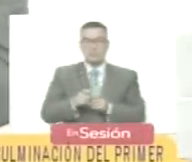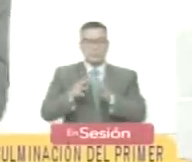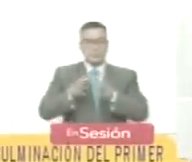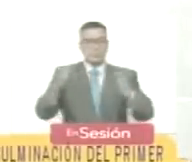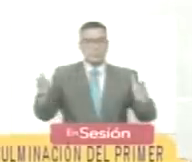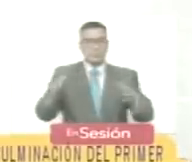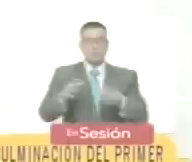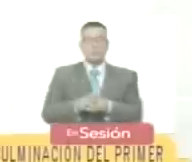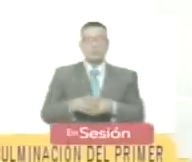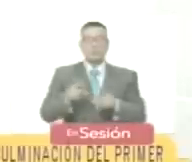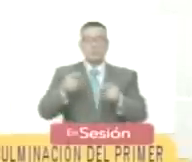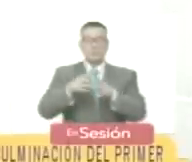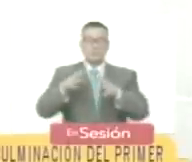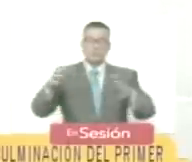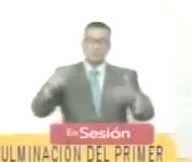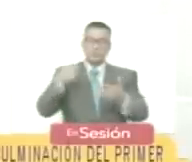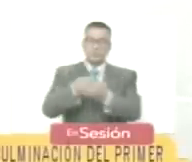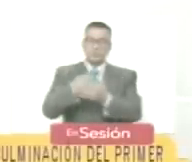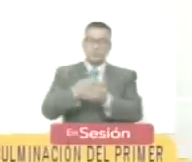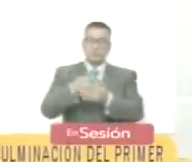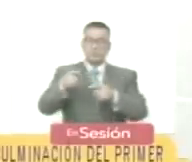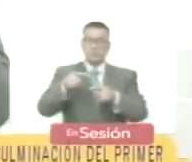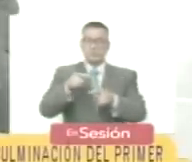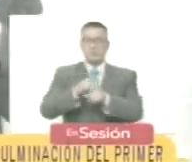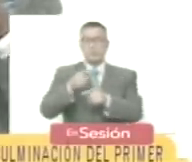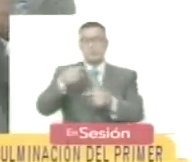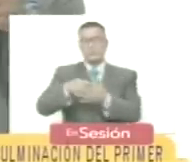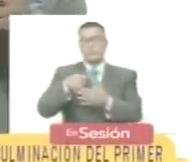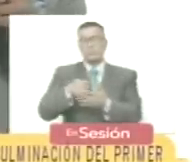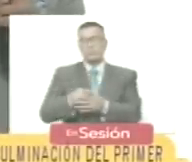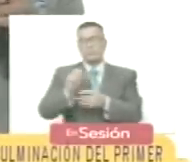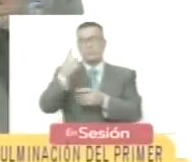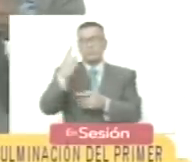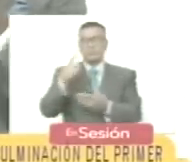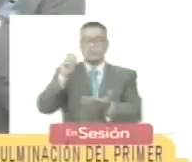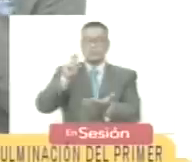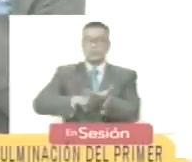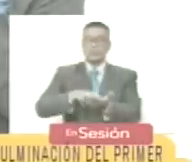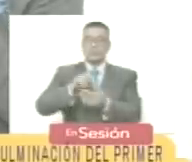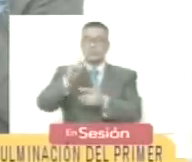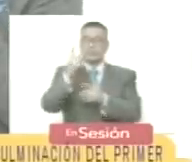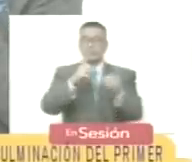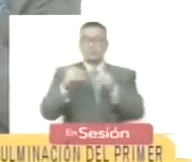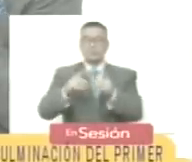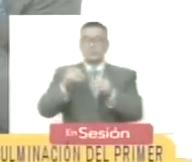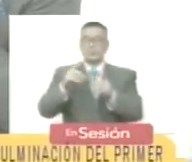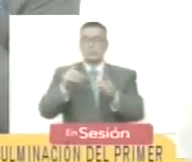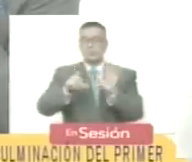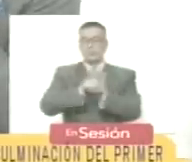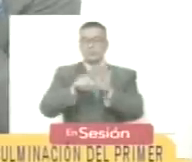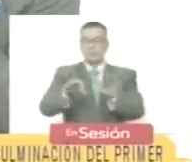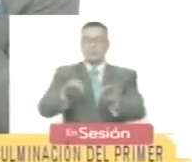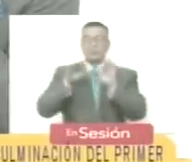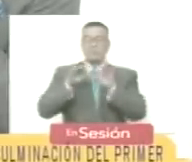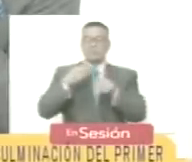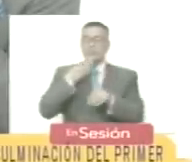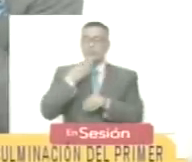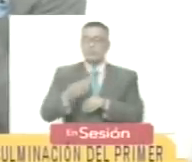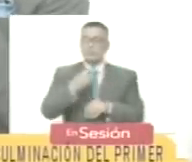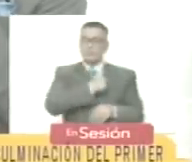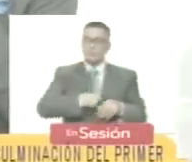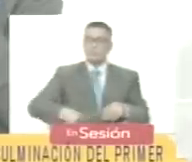Grandes Transacciones Financieras. La aprobación en primera discusión de leyes especiales que solicitó